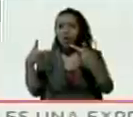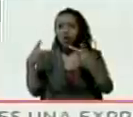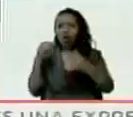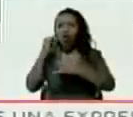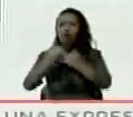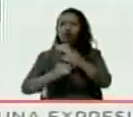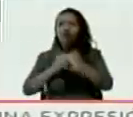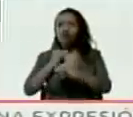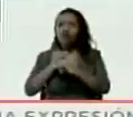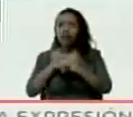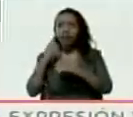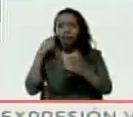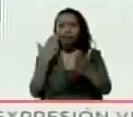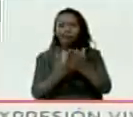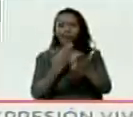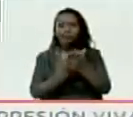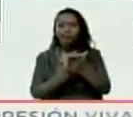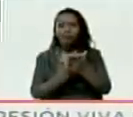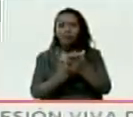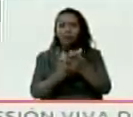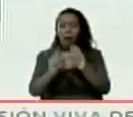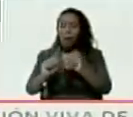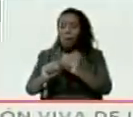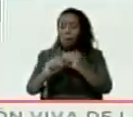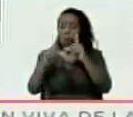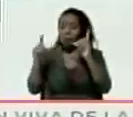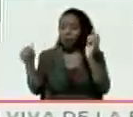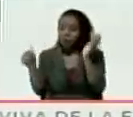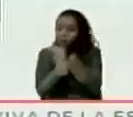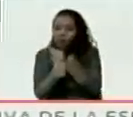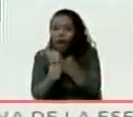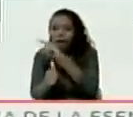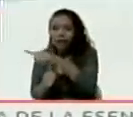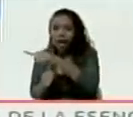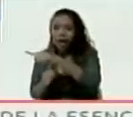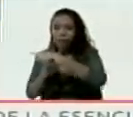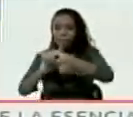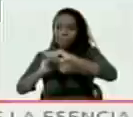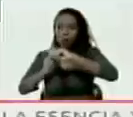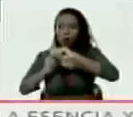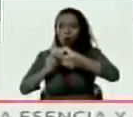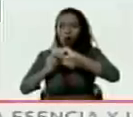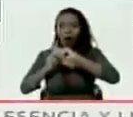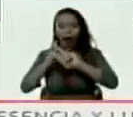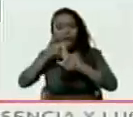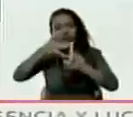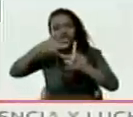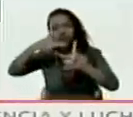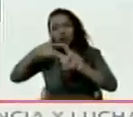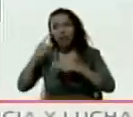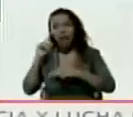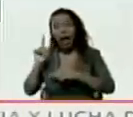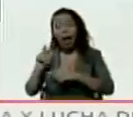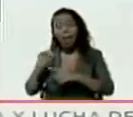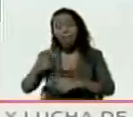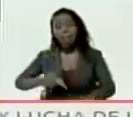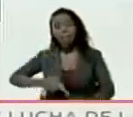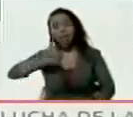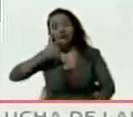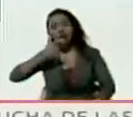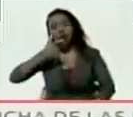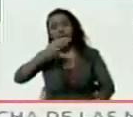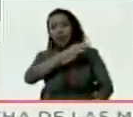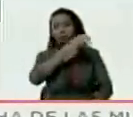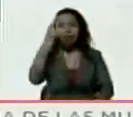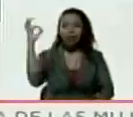se develó, mire, se descubrió, mire, se desentrañó el misterio del pistolero de